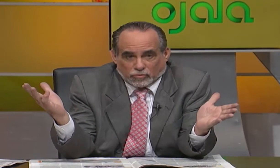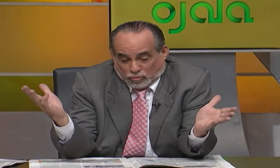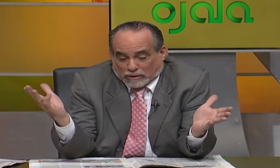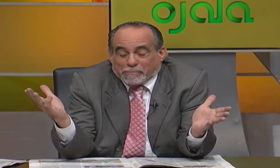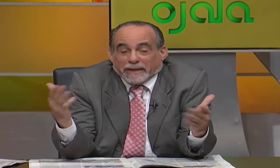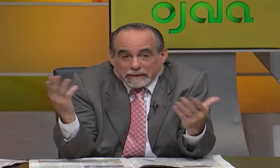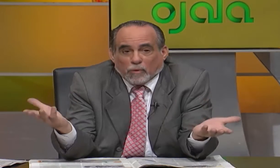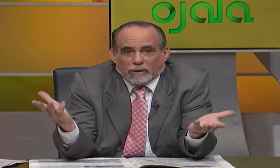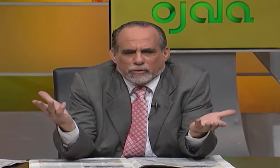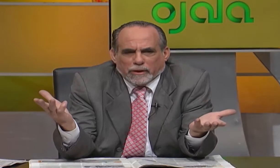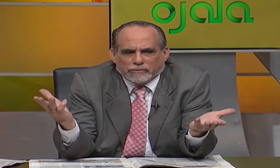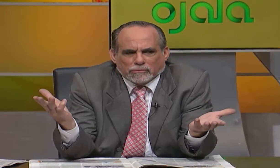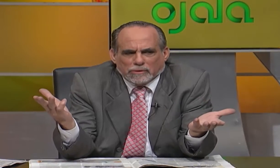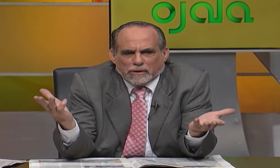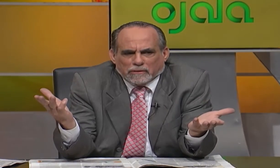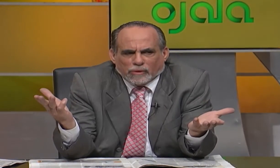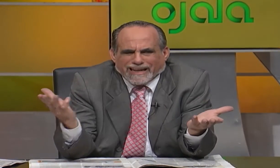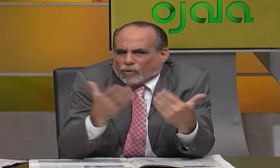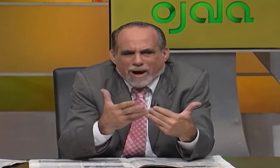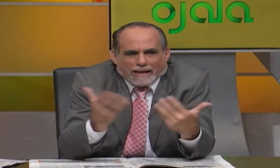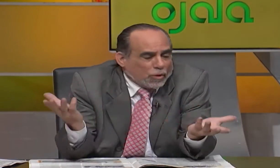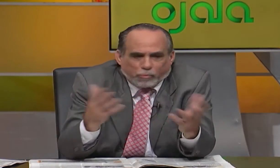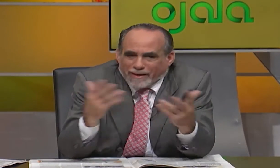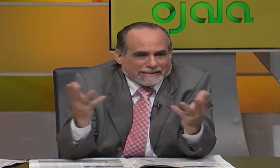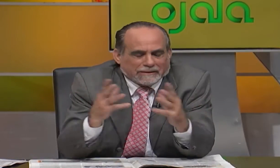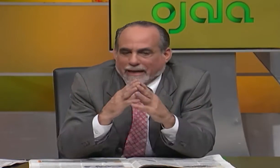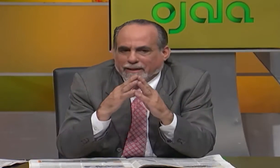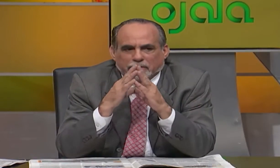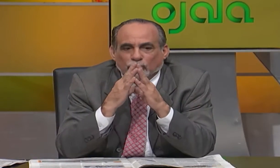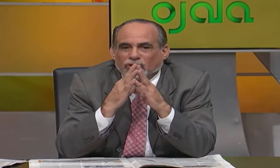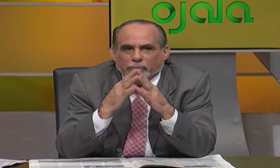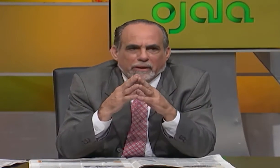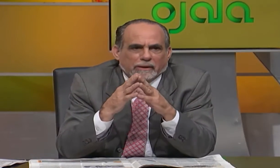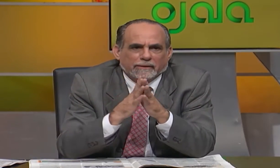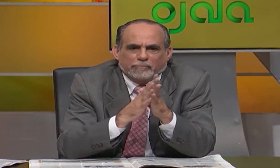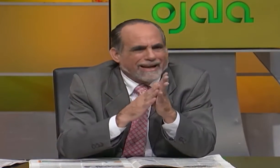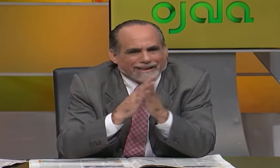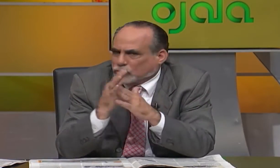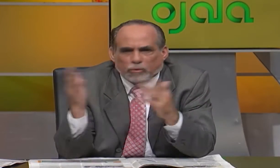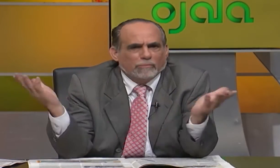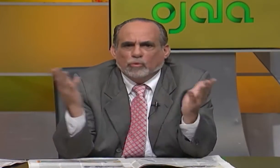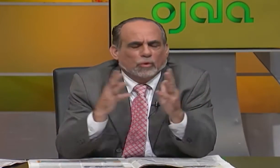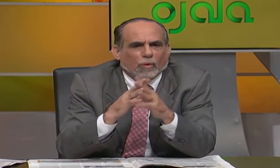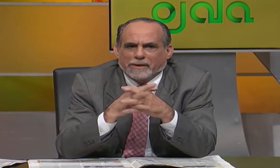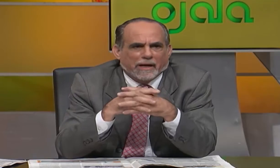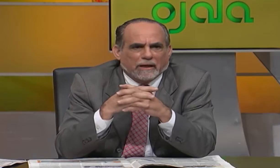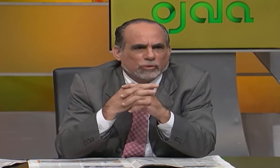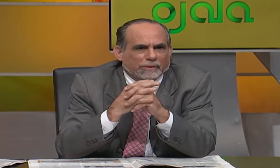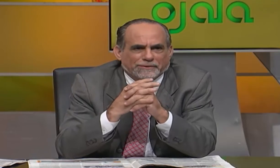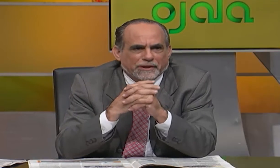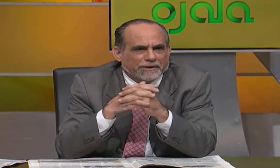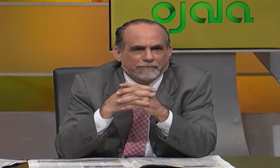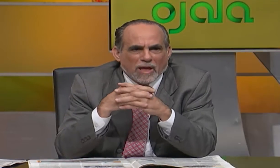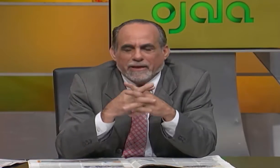nosotros también estamos hablando de ello nuestra escuela no puede estar concebida para que todo el mundo vaya a las